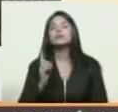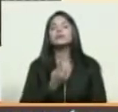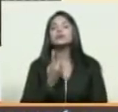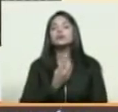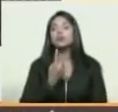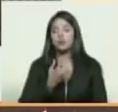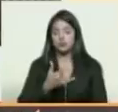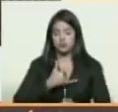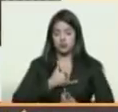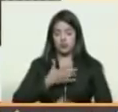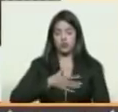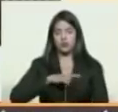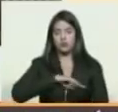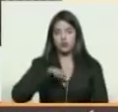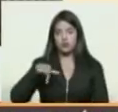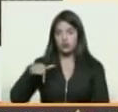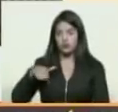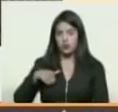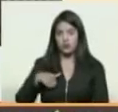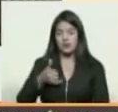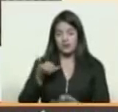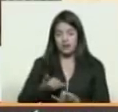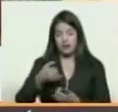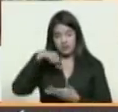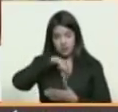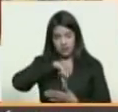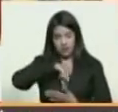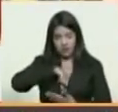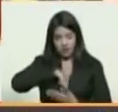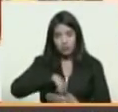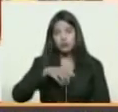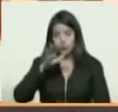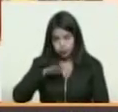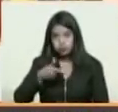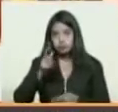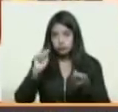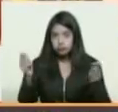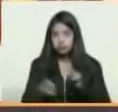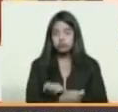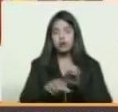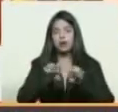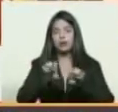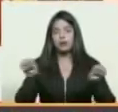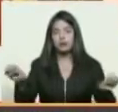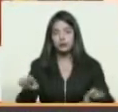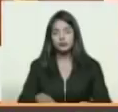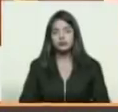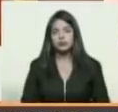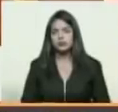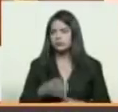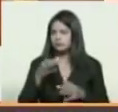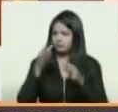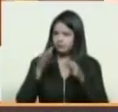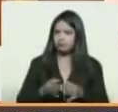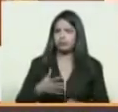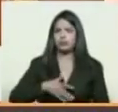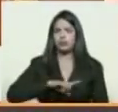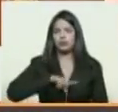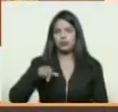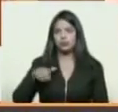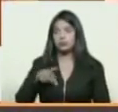con nosotros y desde dentro es posible transformar la educación, convencido de que somos